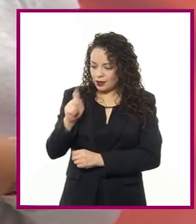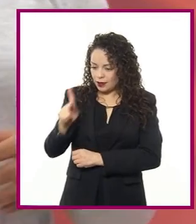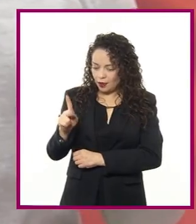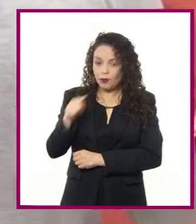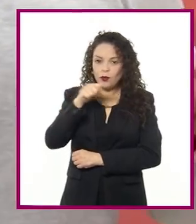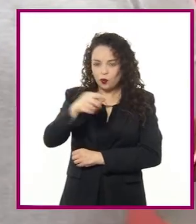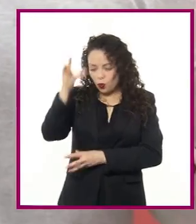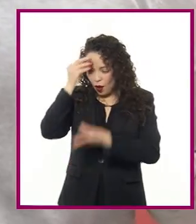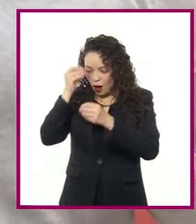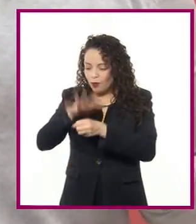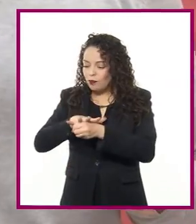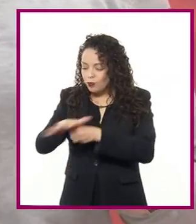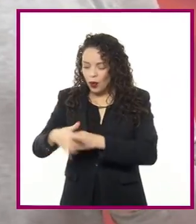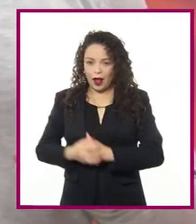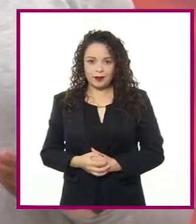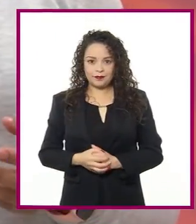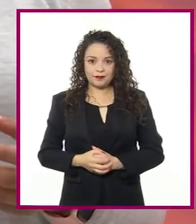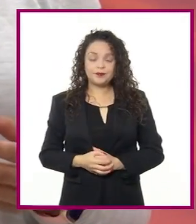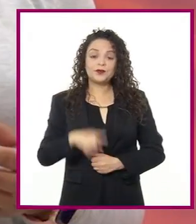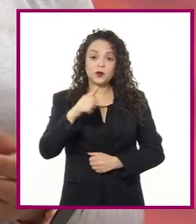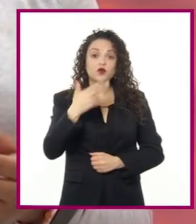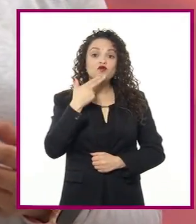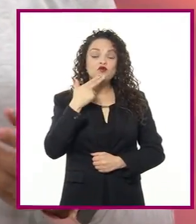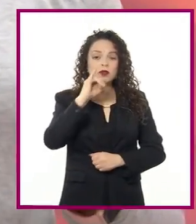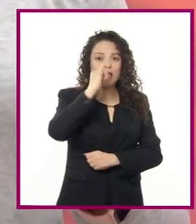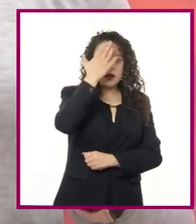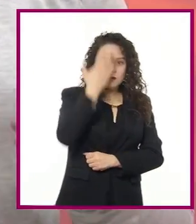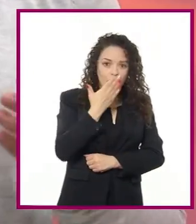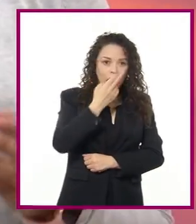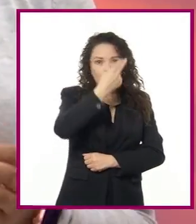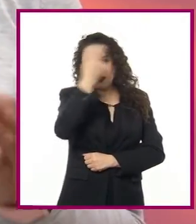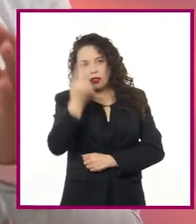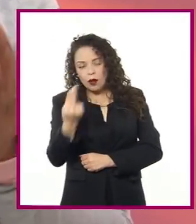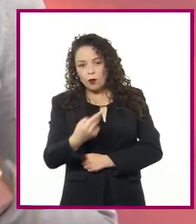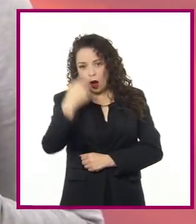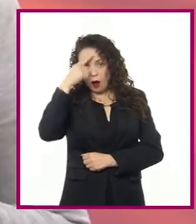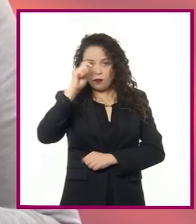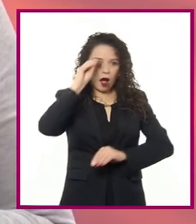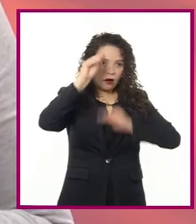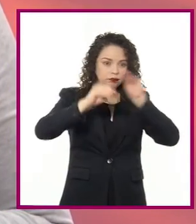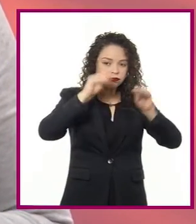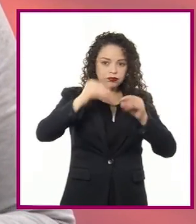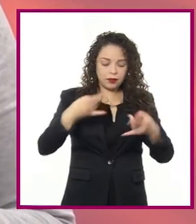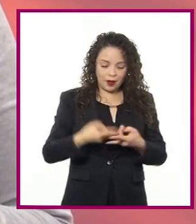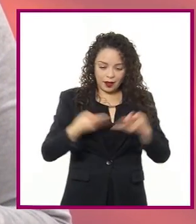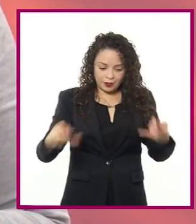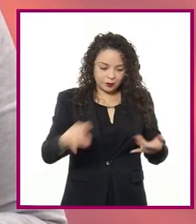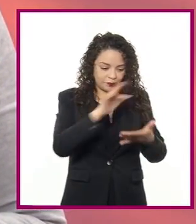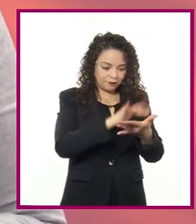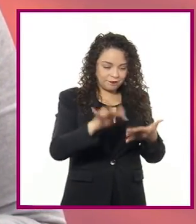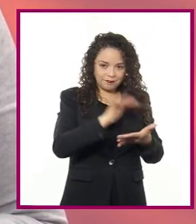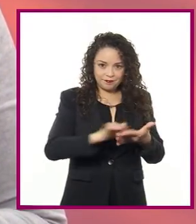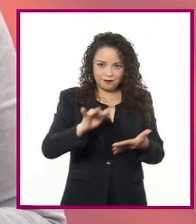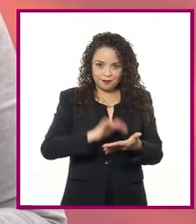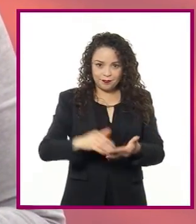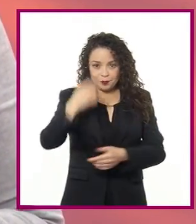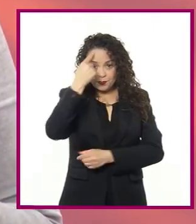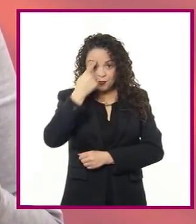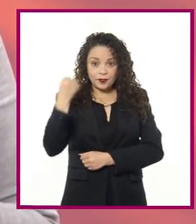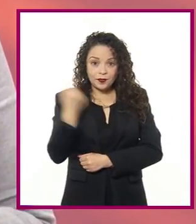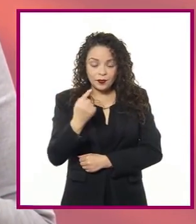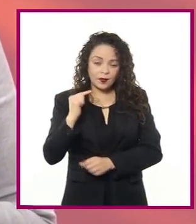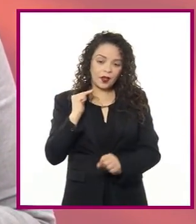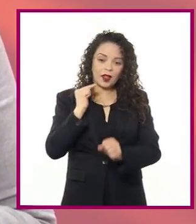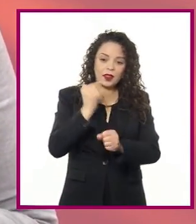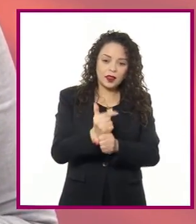esperado. Emplea los recursos gráficos y visuales para la construcción de un texto, con la finalidad de